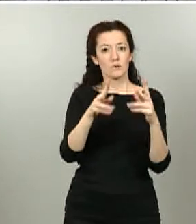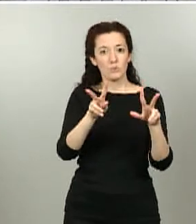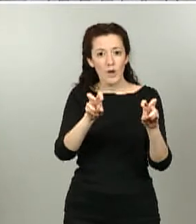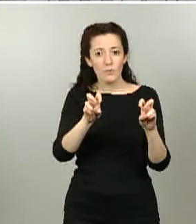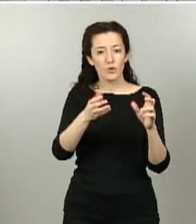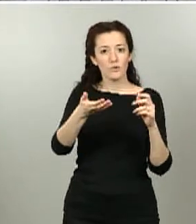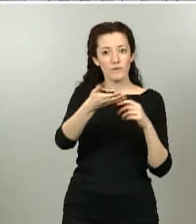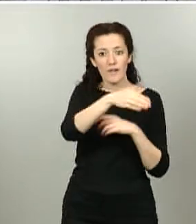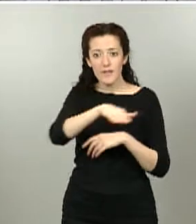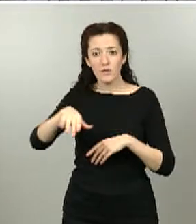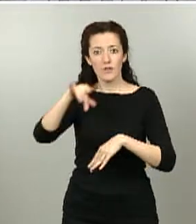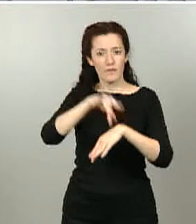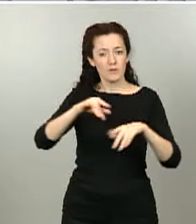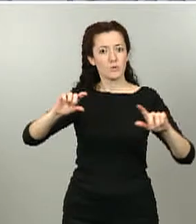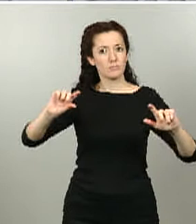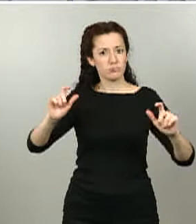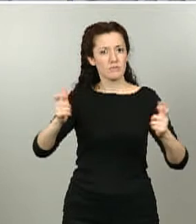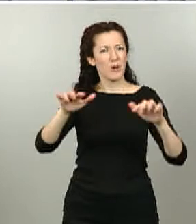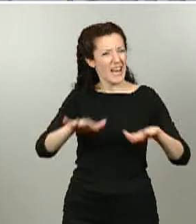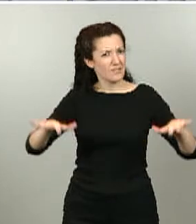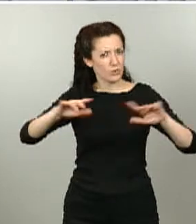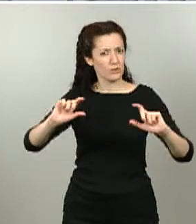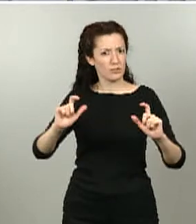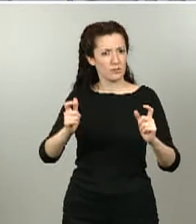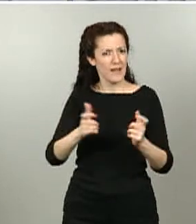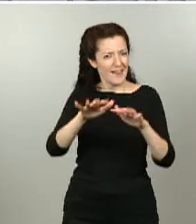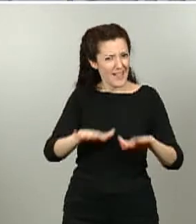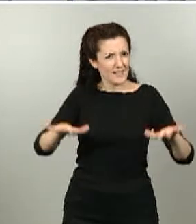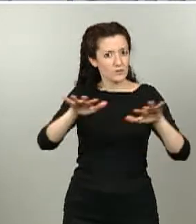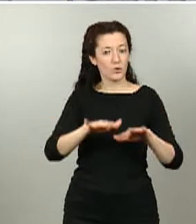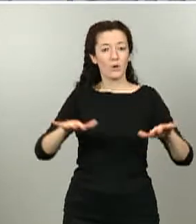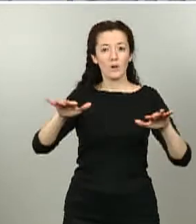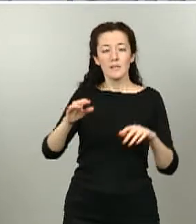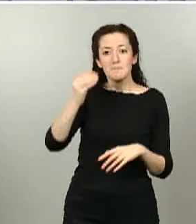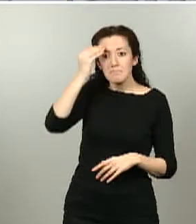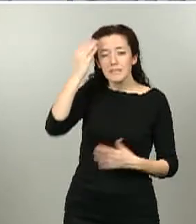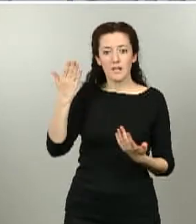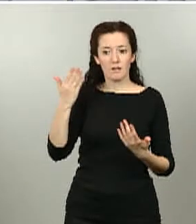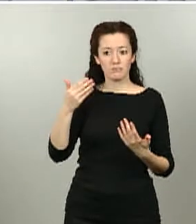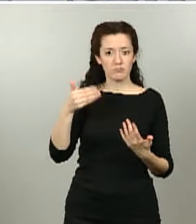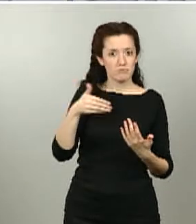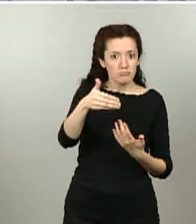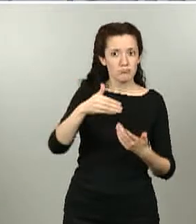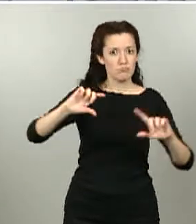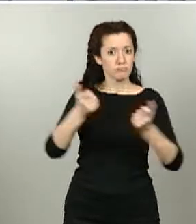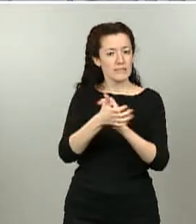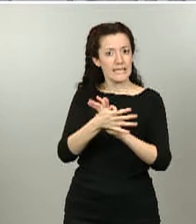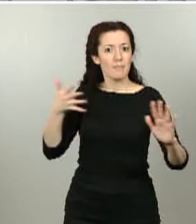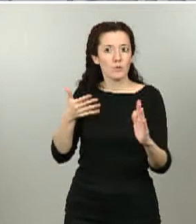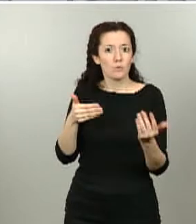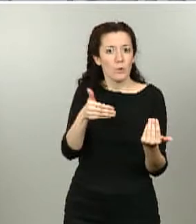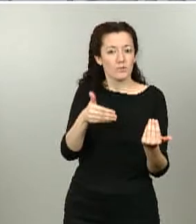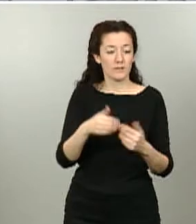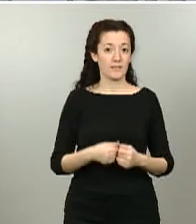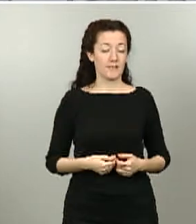especialmente reducido? Vamos a ver, el ritmo, a mí me gustaría que mañana no tuviéramos ya ningún caso, pero lo cierto es que el ritmo